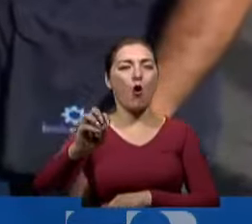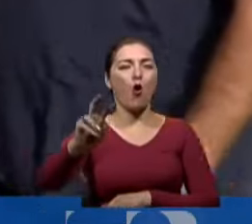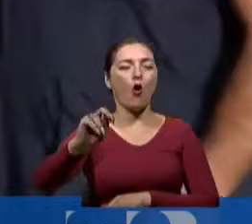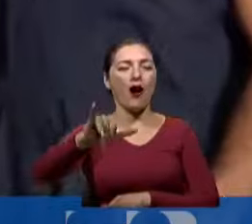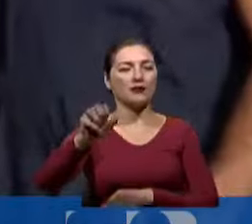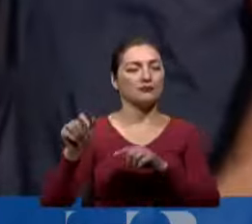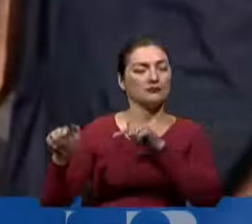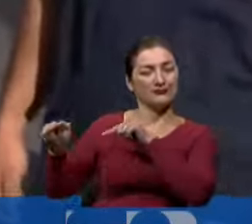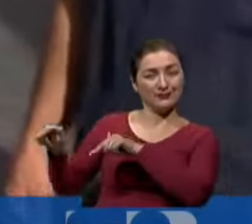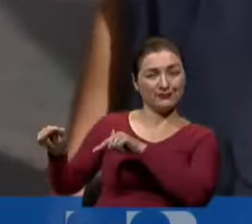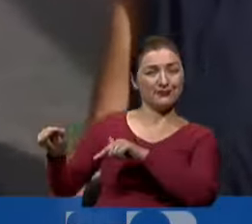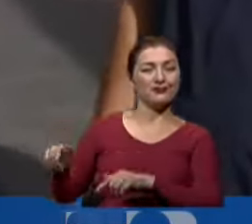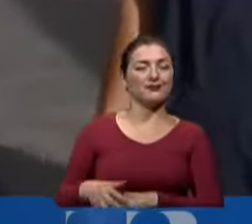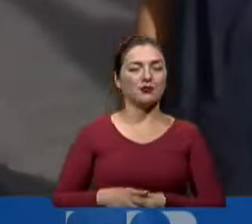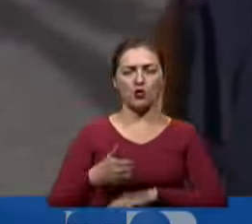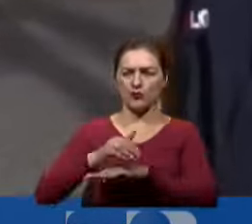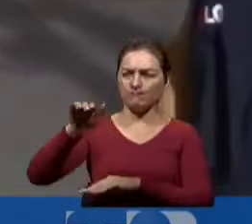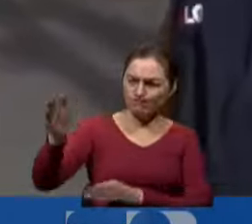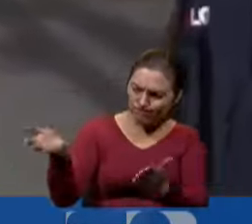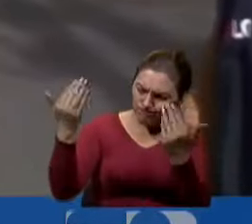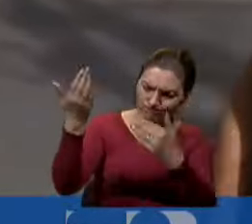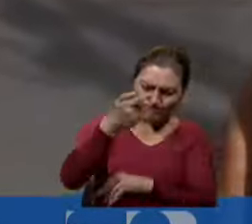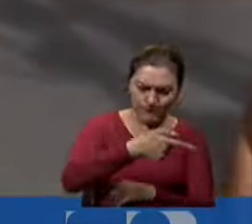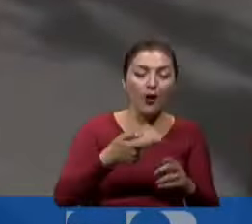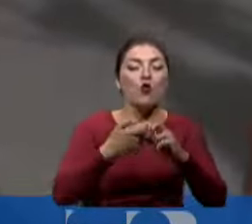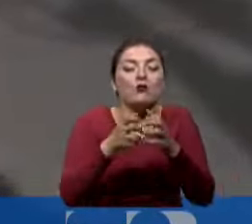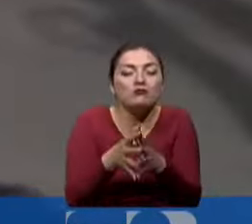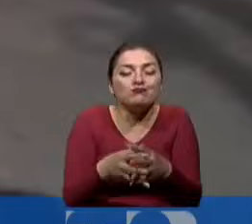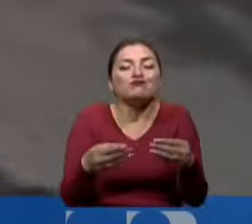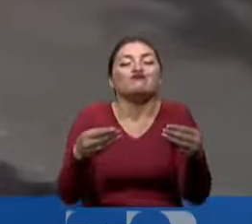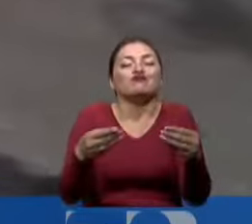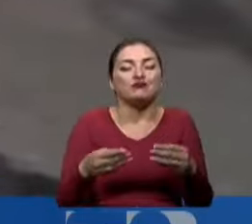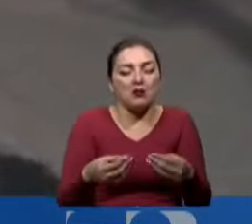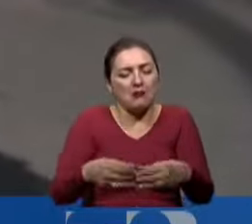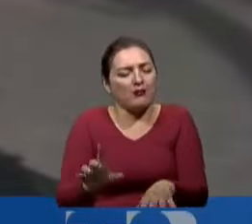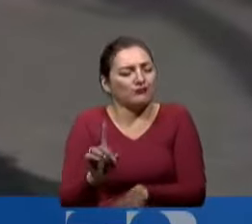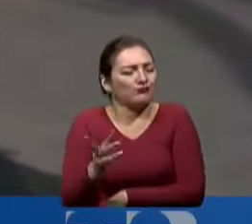para que las autoridades puedan acercarse y darles una solución y evitar que esta agua se siga